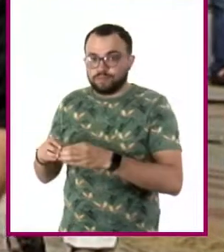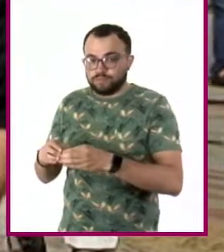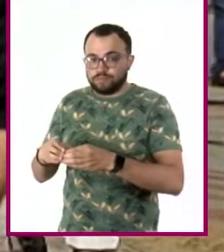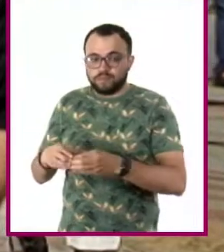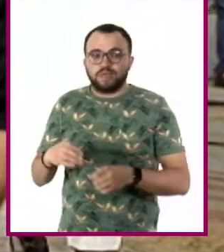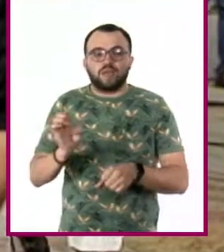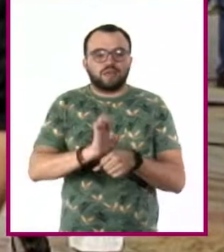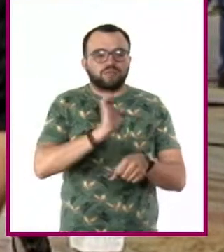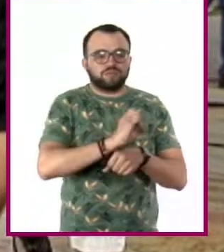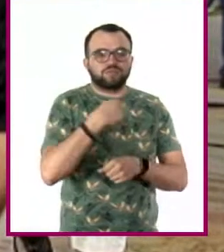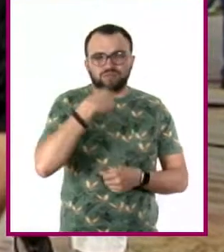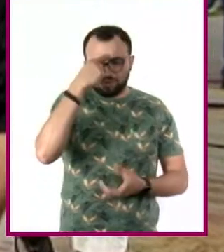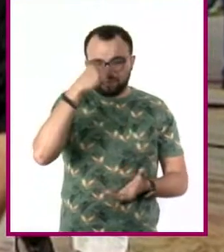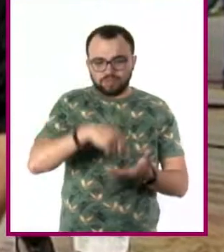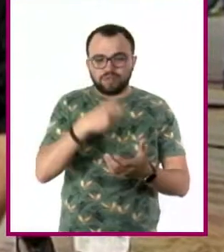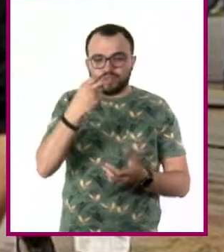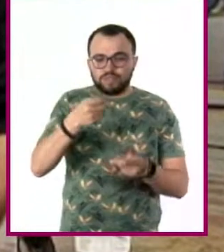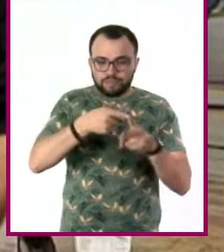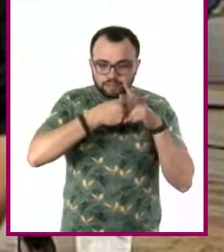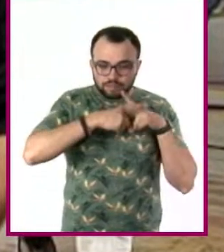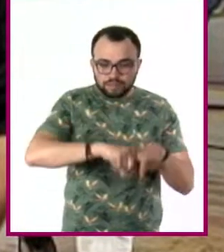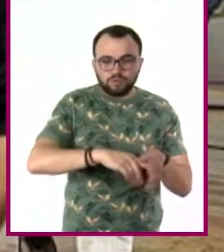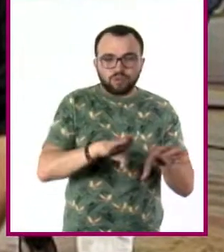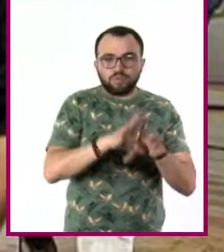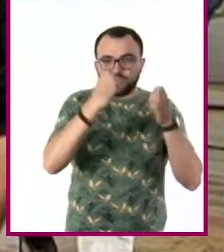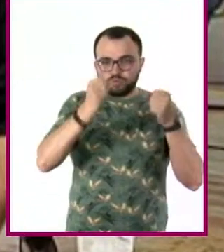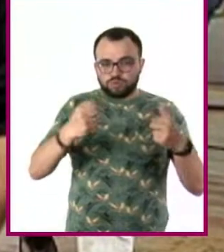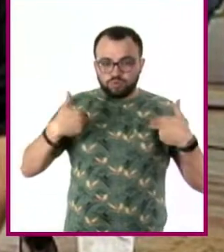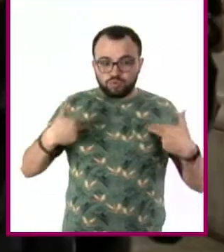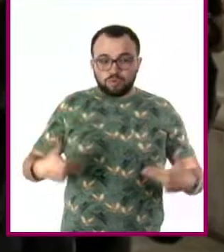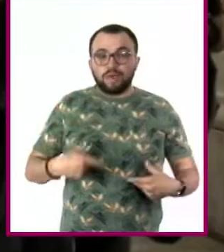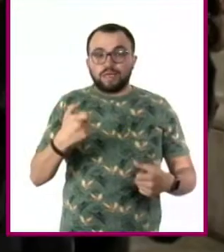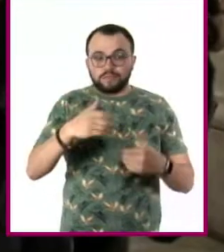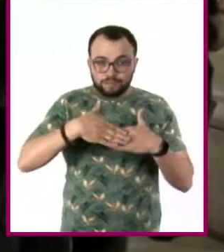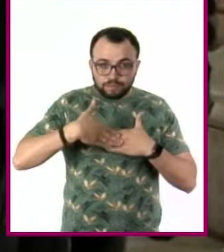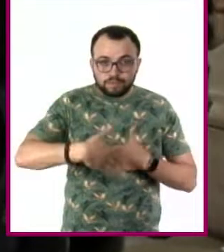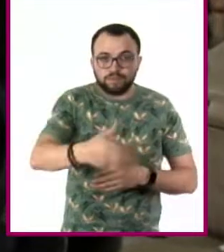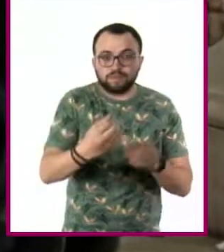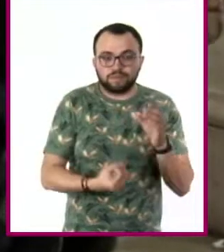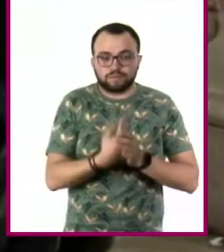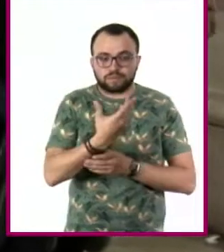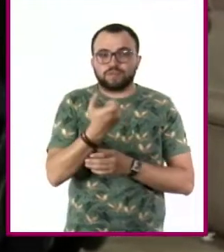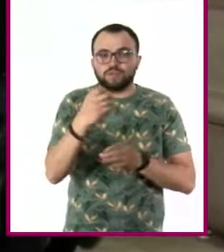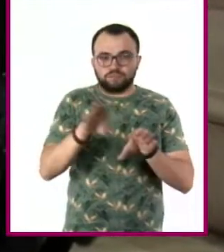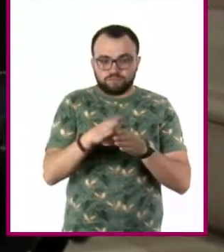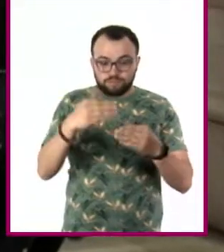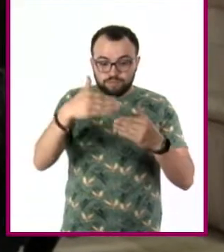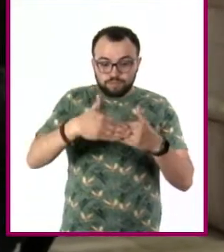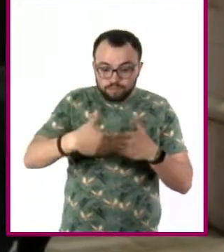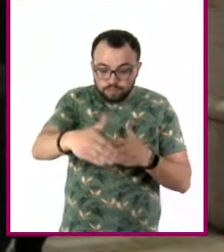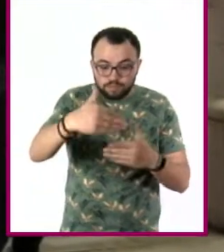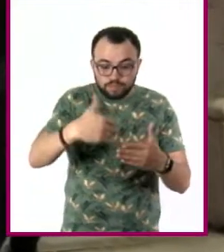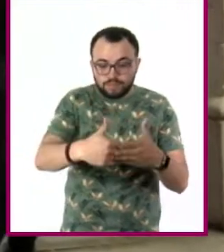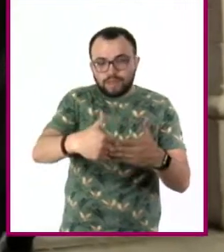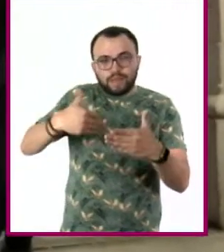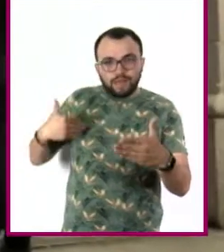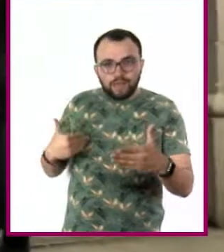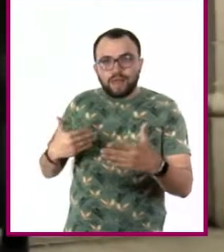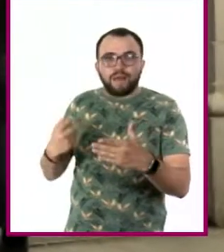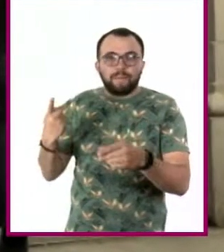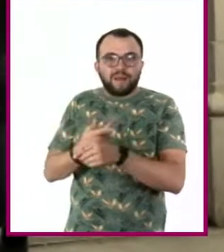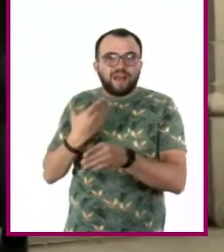Entonces, creo que la introducción del concepto de la seguridad humana es un parteaguas, o sea, marca un antes y un después, ¿no? Me